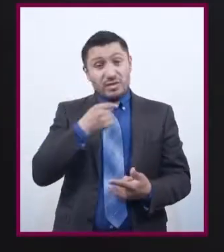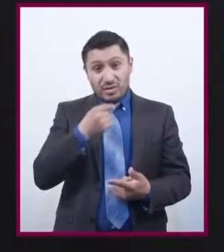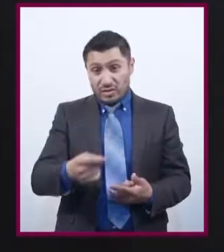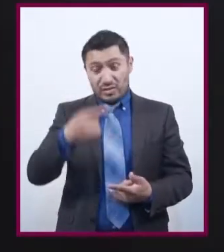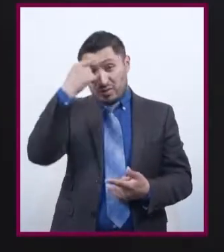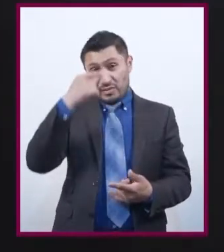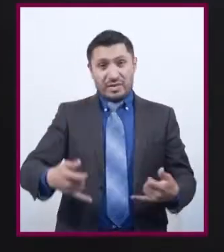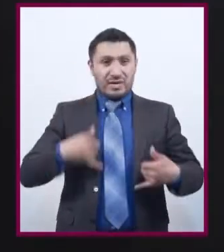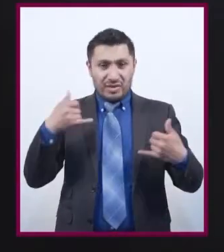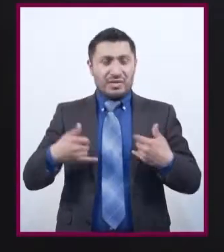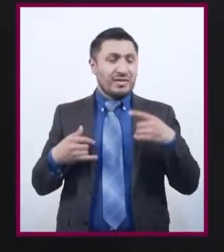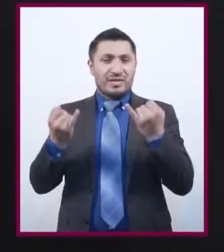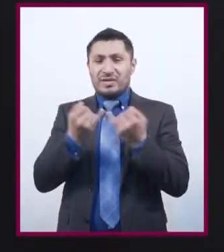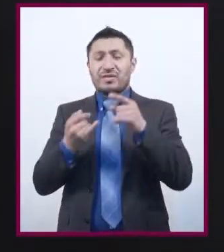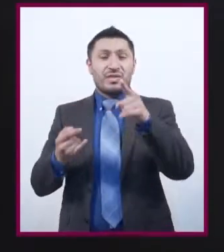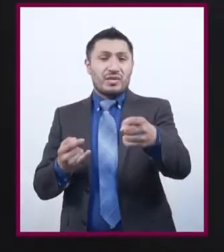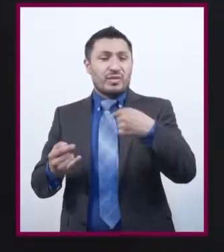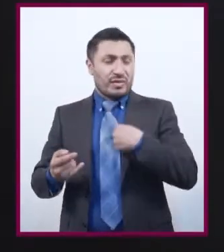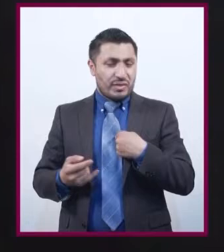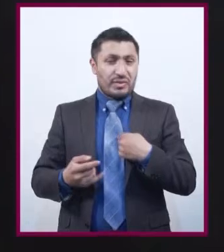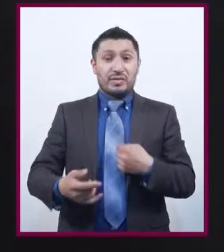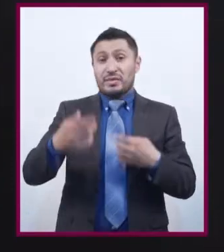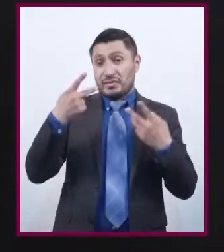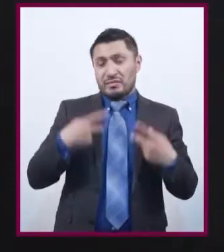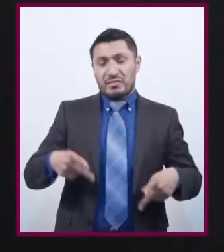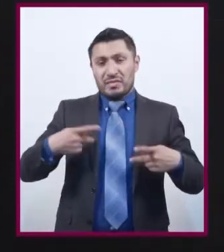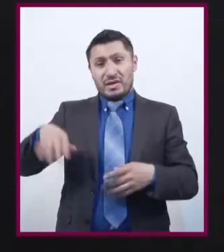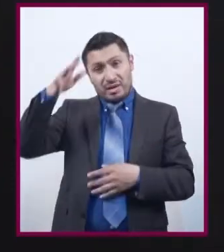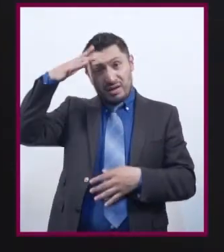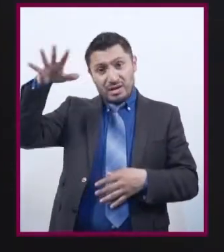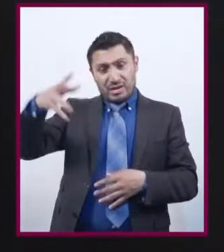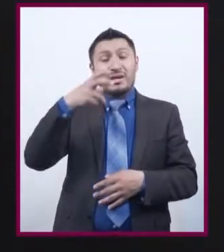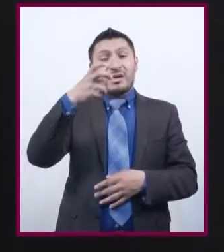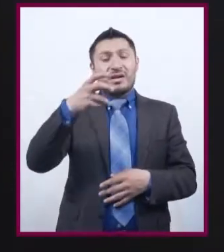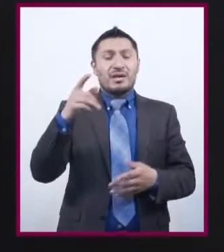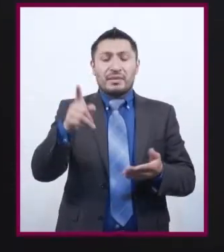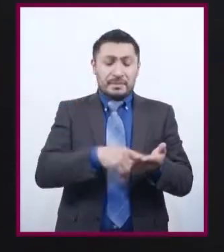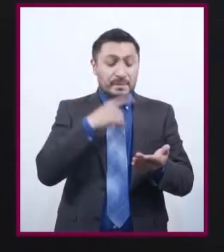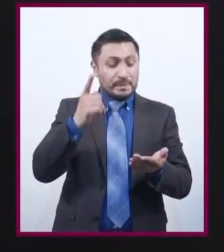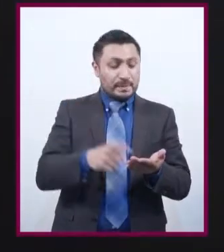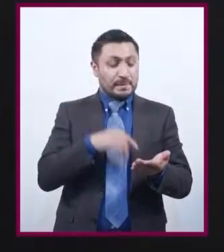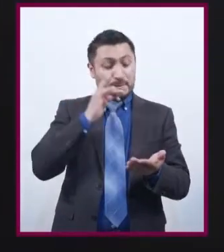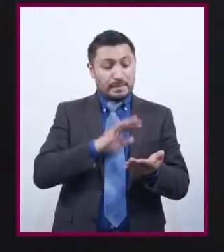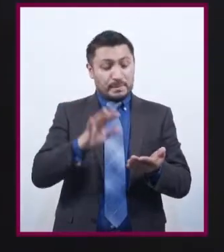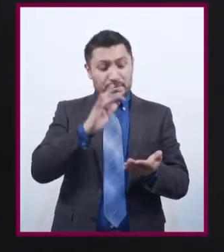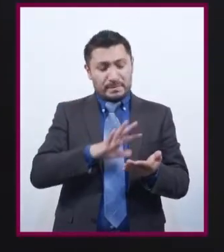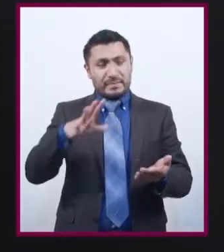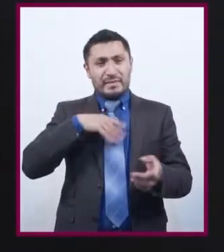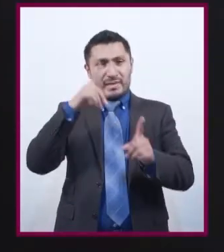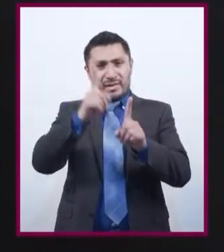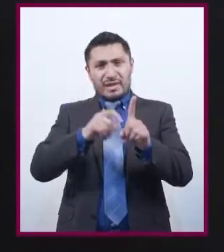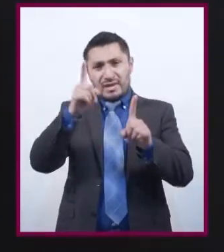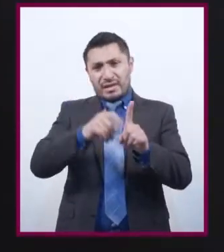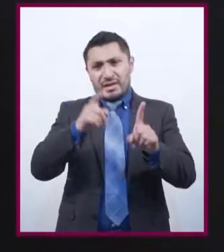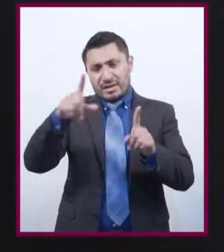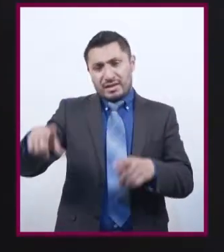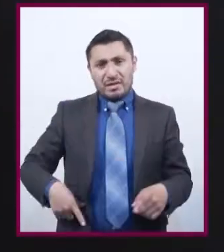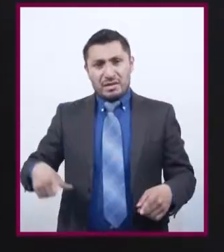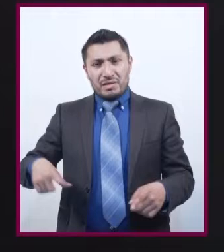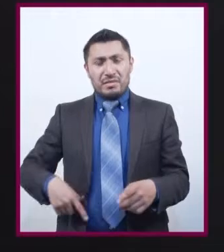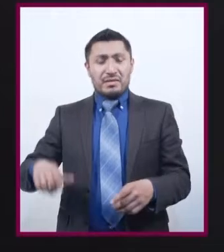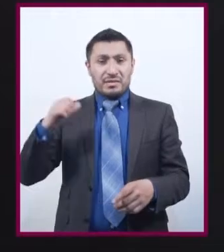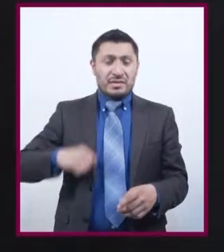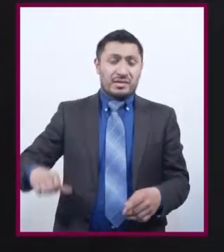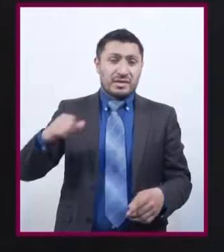un cuento para niños sino para jóvenes como tú y y para personas adultas Pues a través de sus páginas hace una crítica